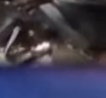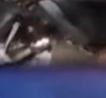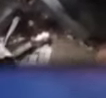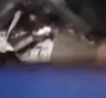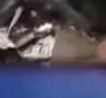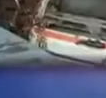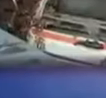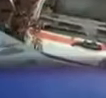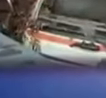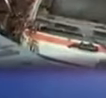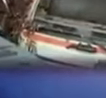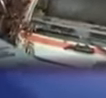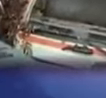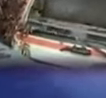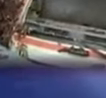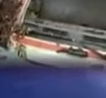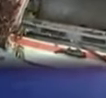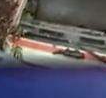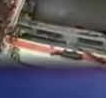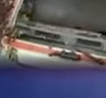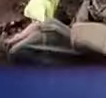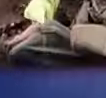deja al menos 11 muertos.